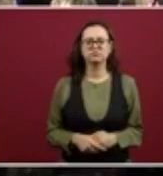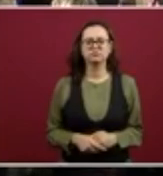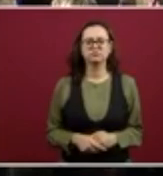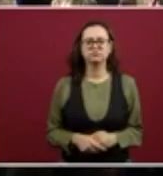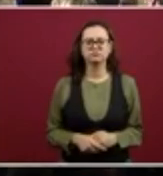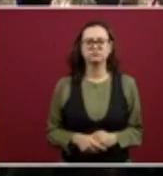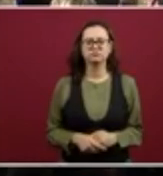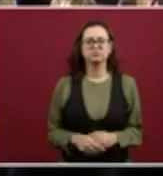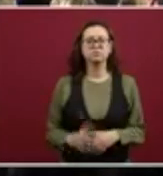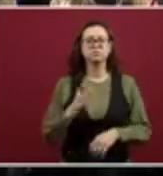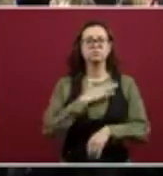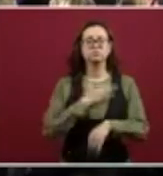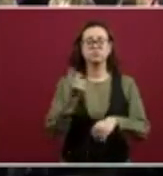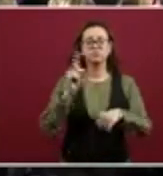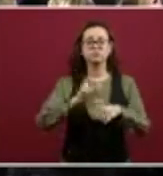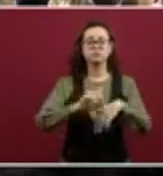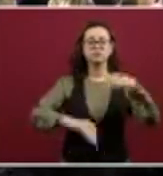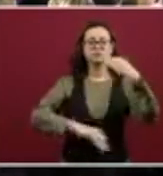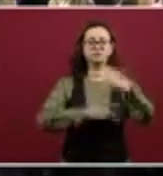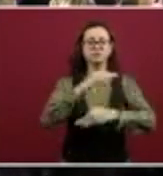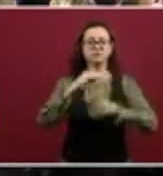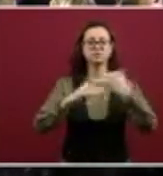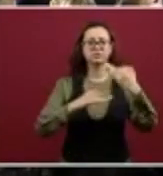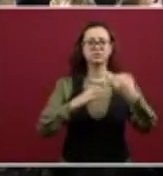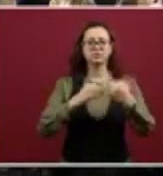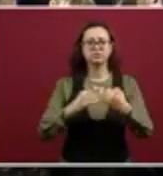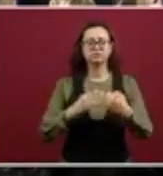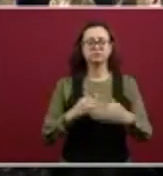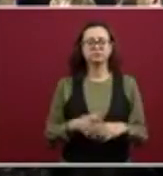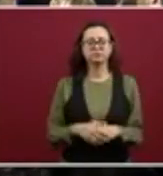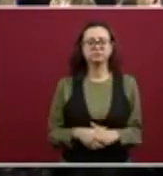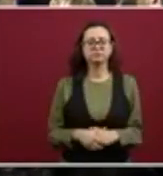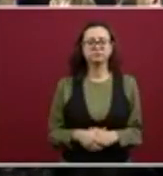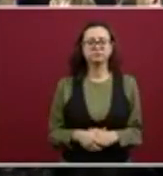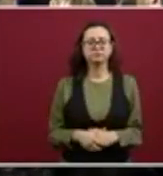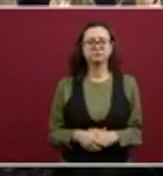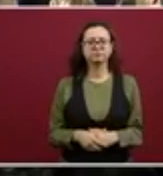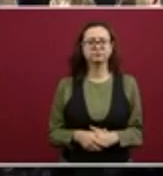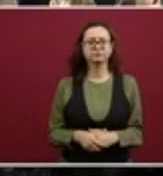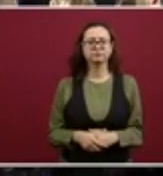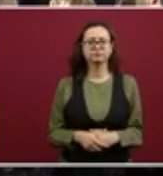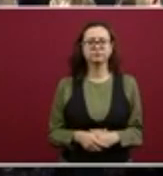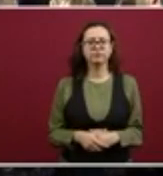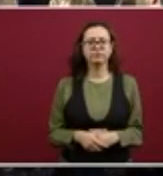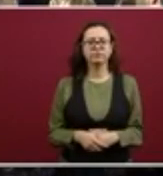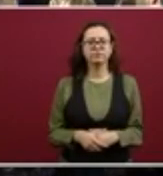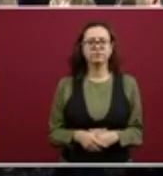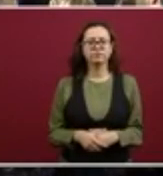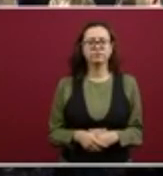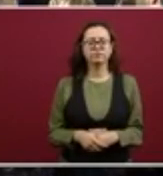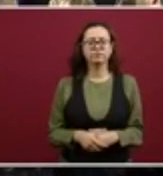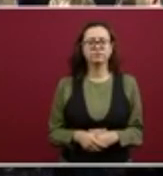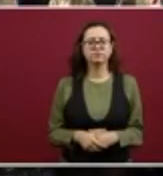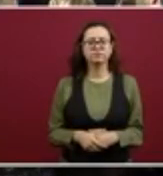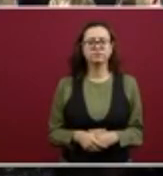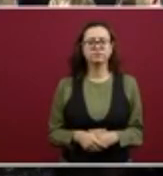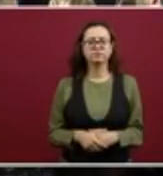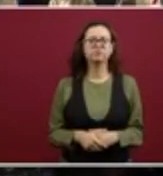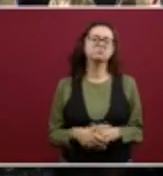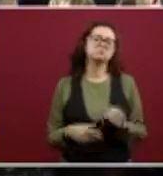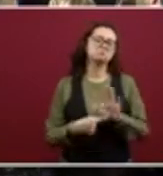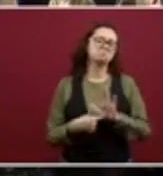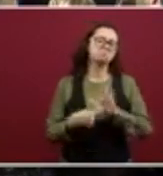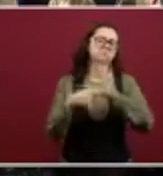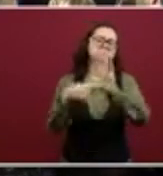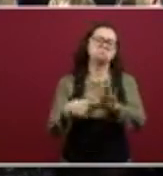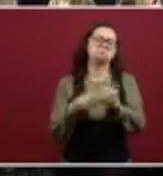Pues muy buenos días a todos. Espero que muy bien. Esta es una pequeña presentación